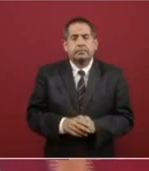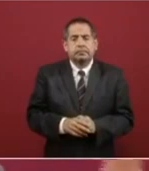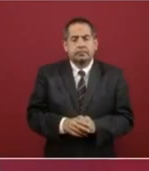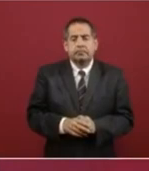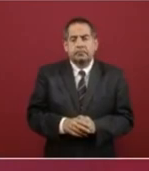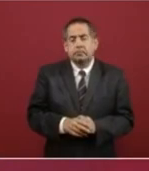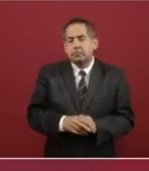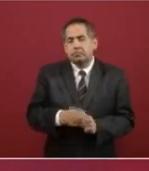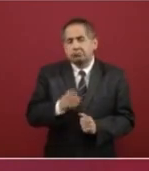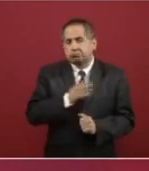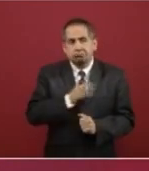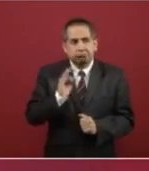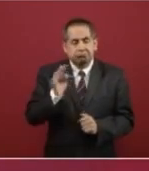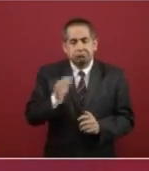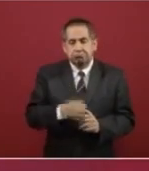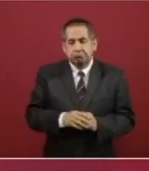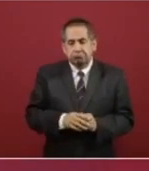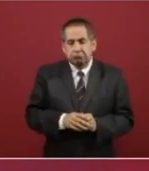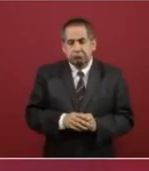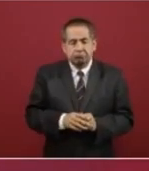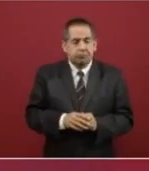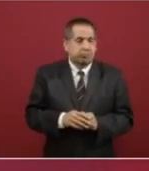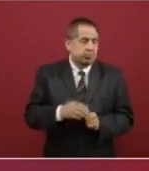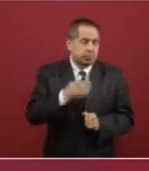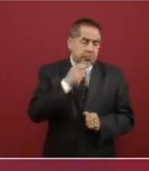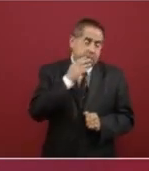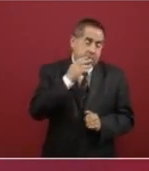sería algo